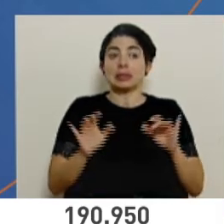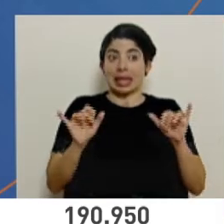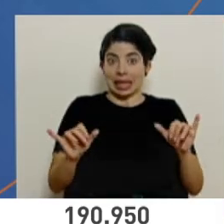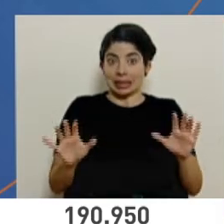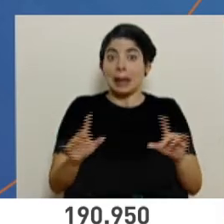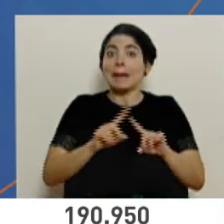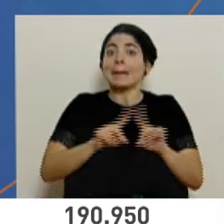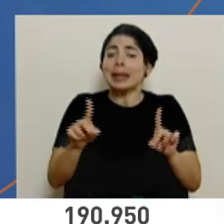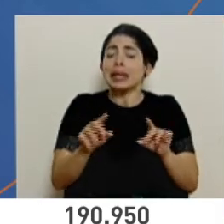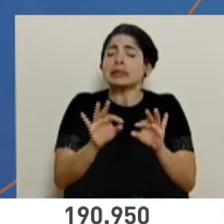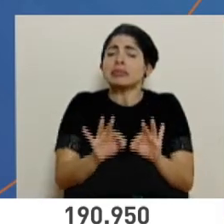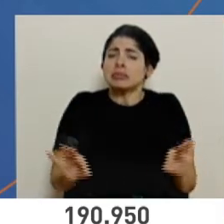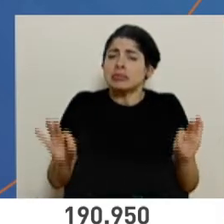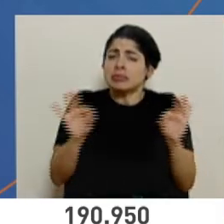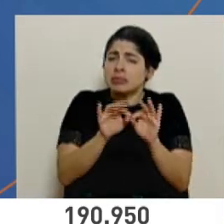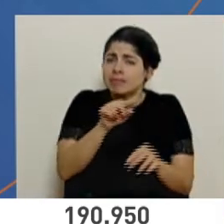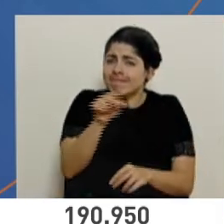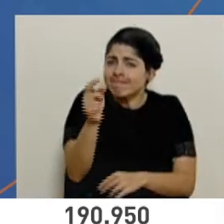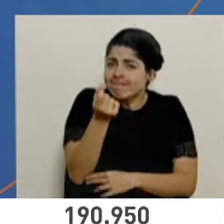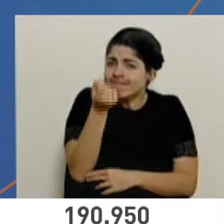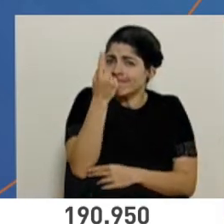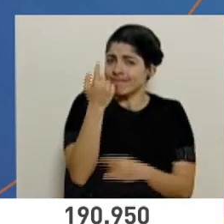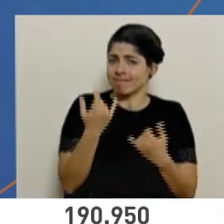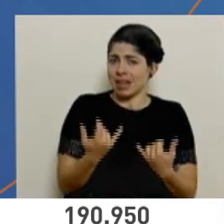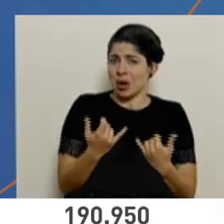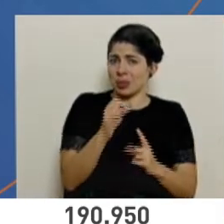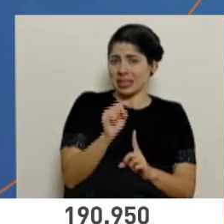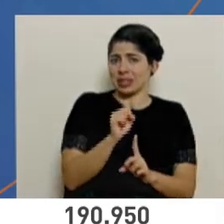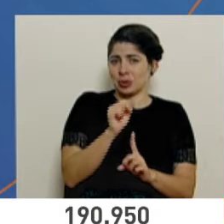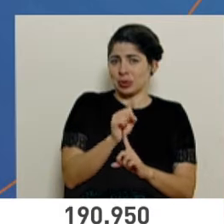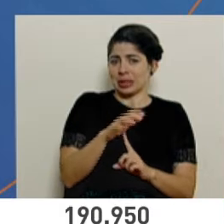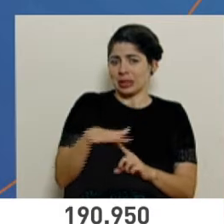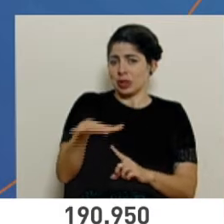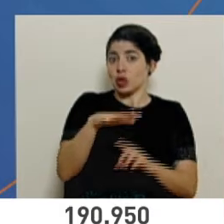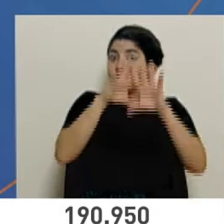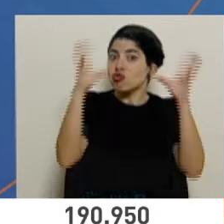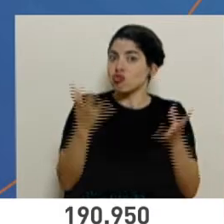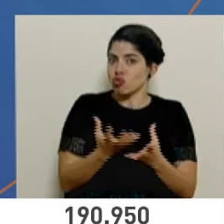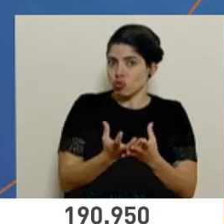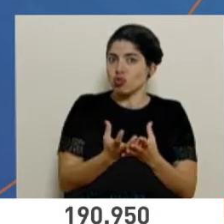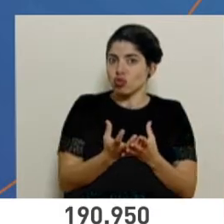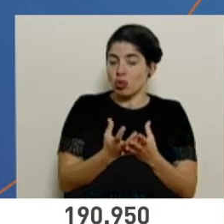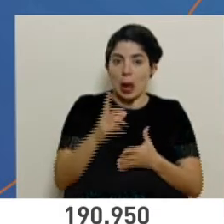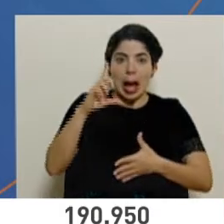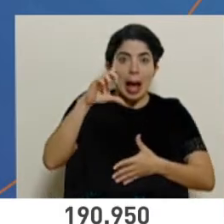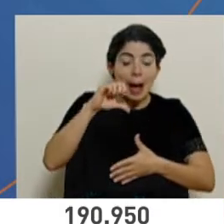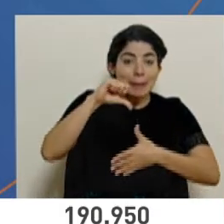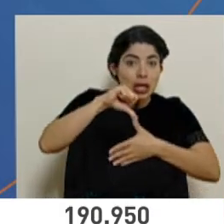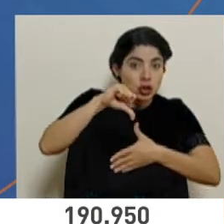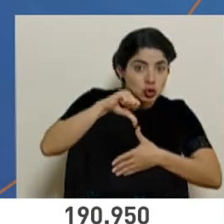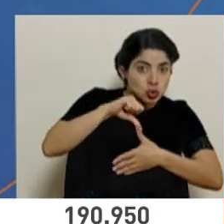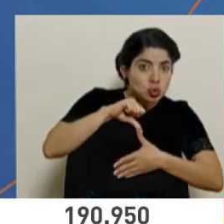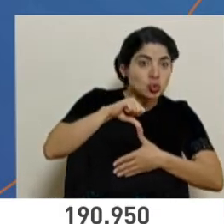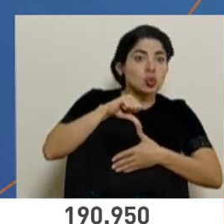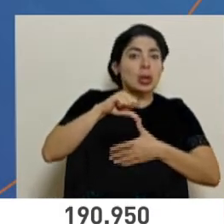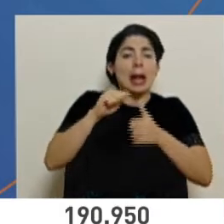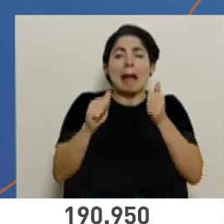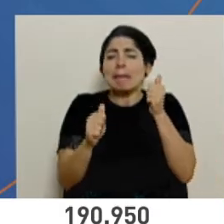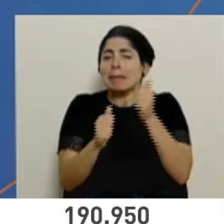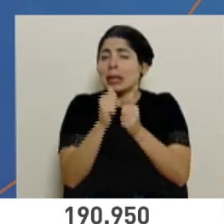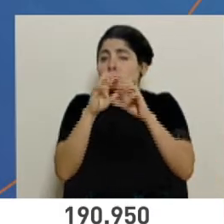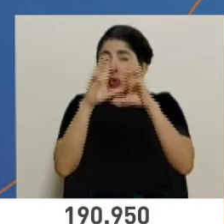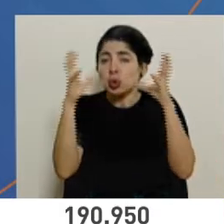es importantísimo entender el escenario en el que nos estamos moviendo en el mundo, en América del Sur. En la mayor